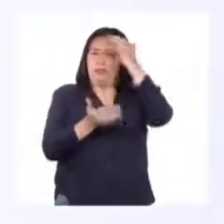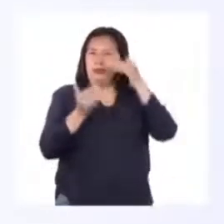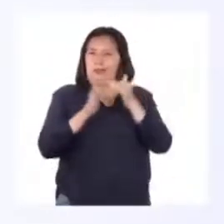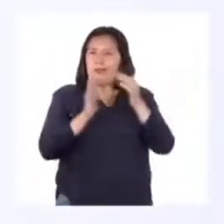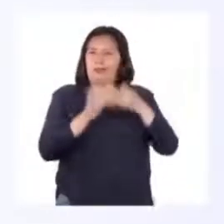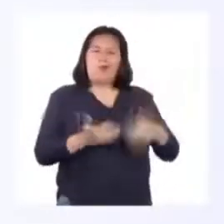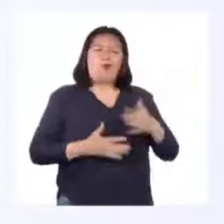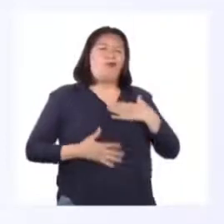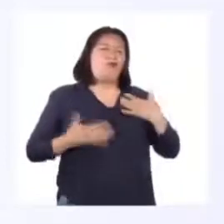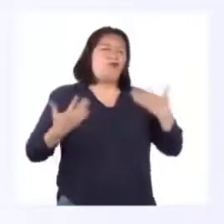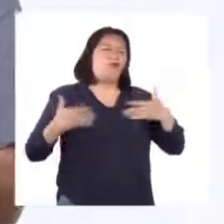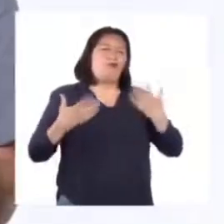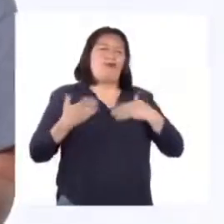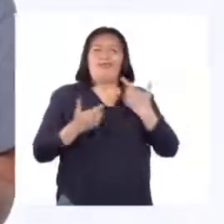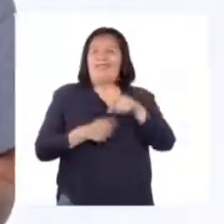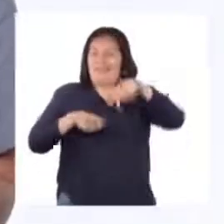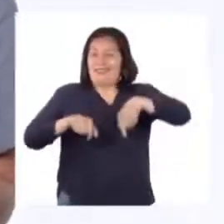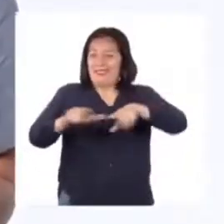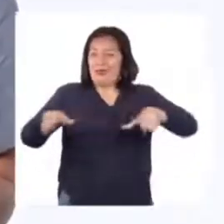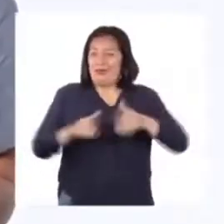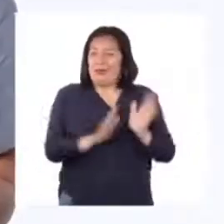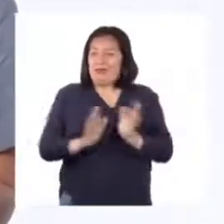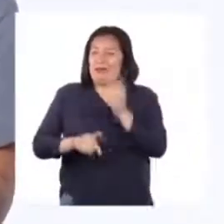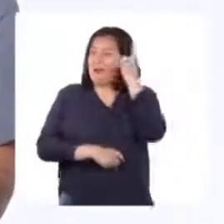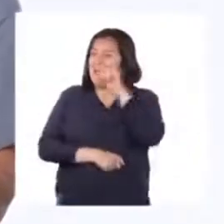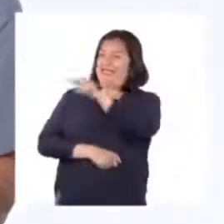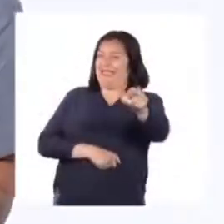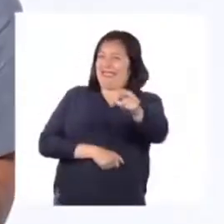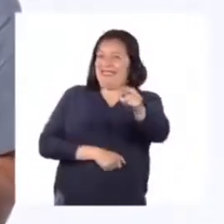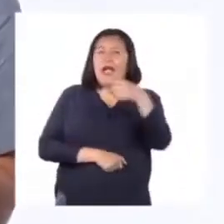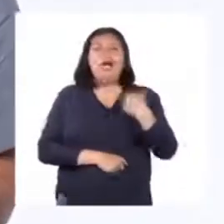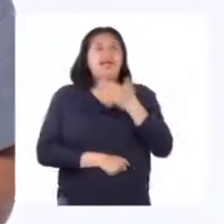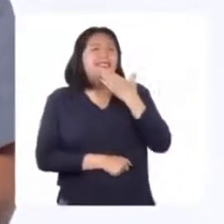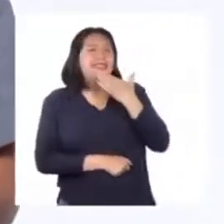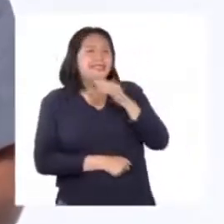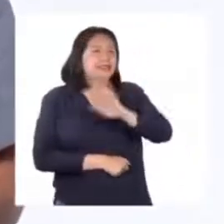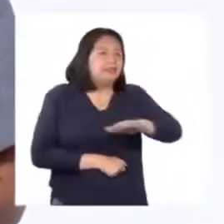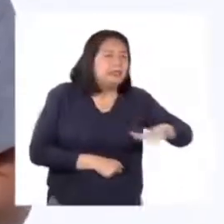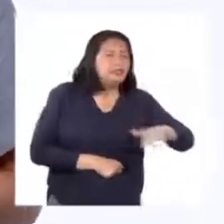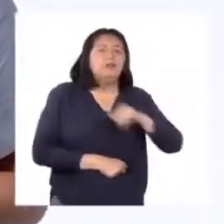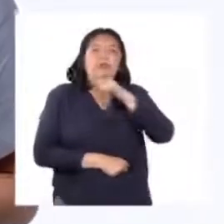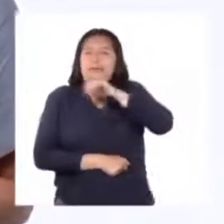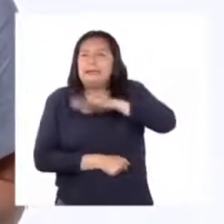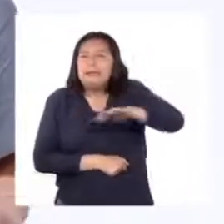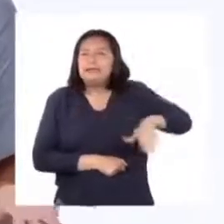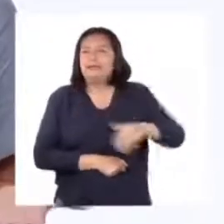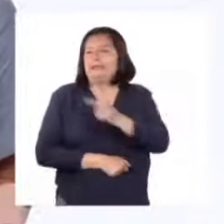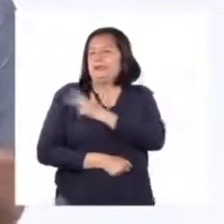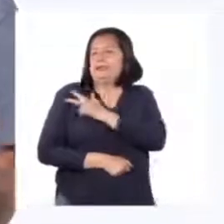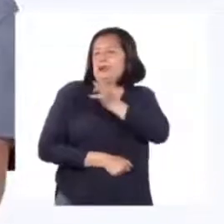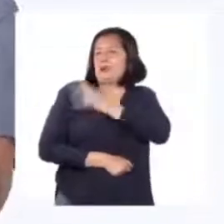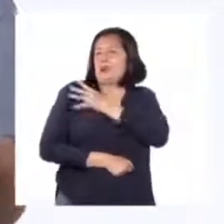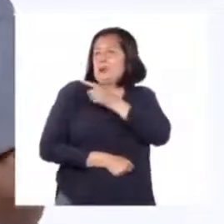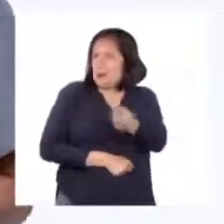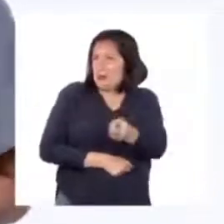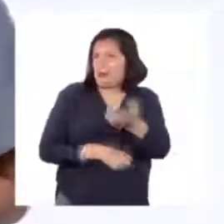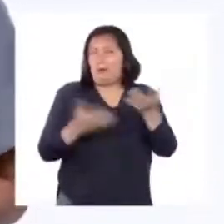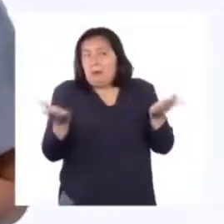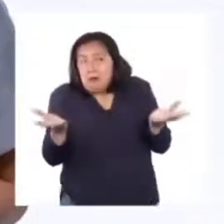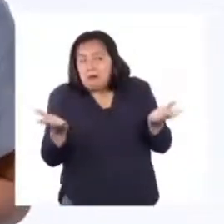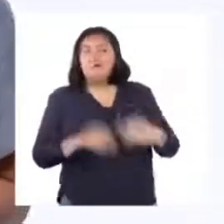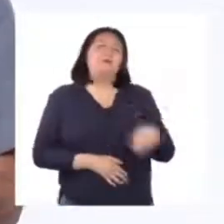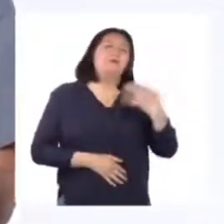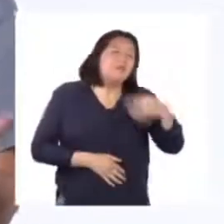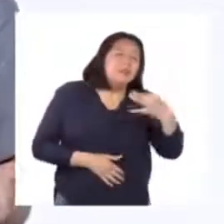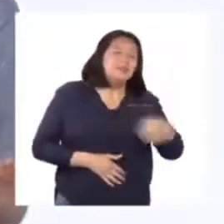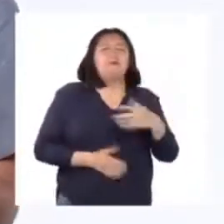preparado especialmente para ti. Este programa está dirigido a las niñas y niños de tercer y cuarto grado de primaria. Sin embargo, como